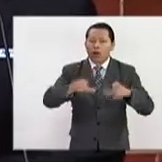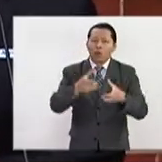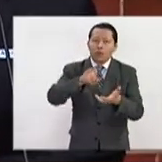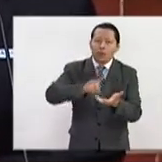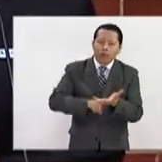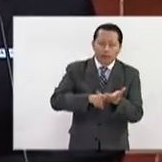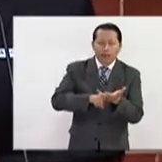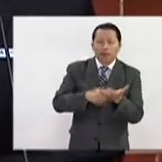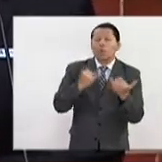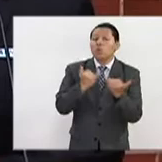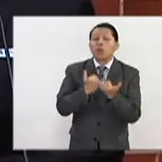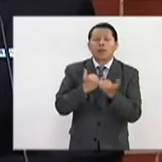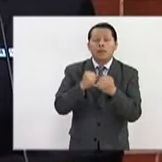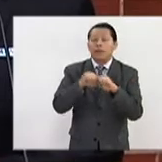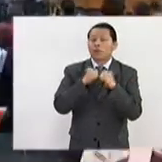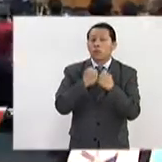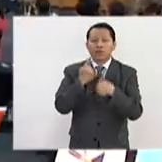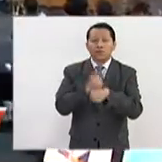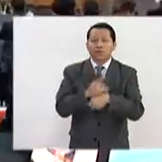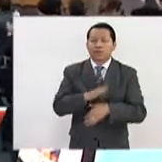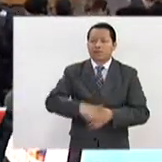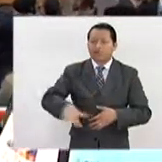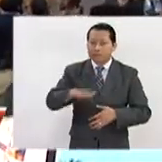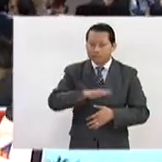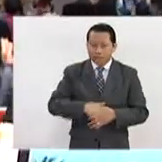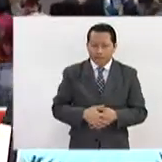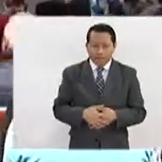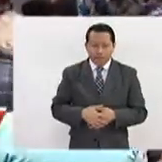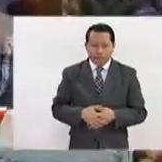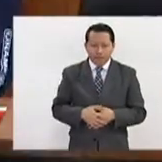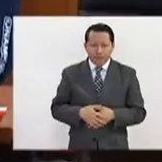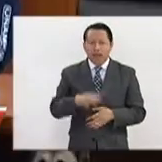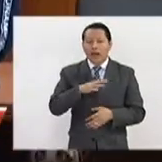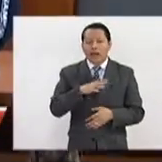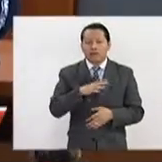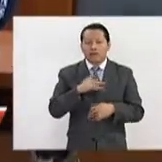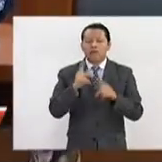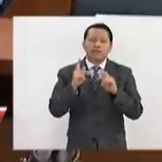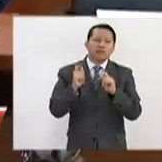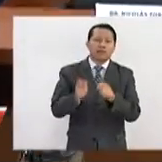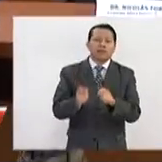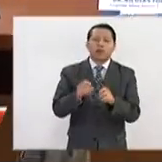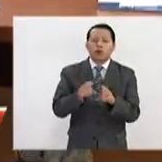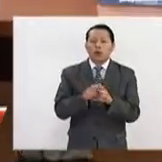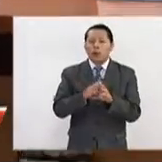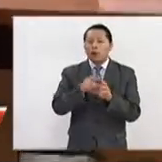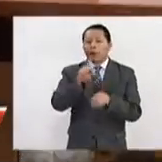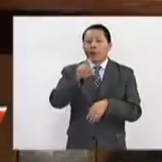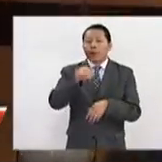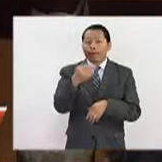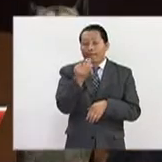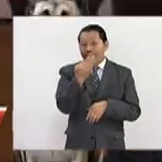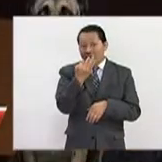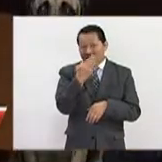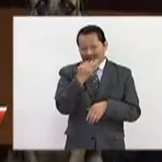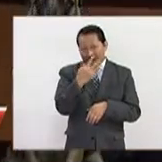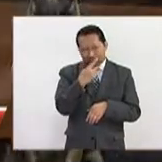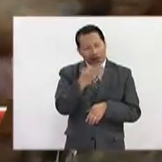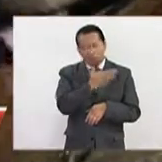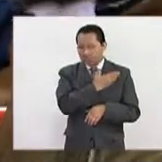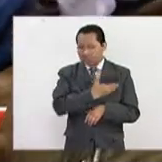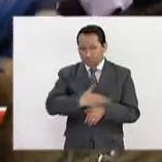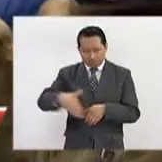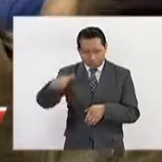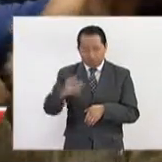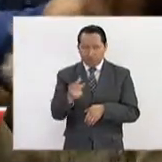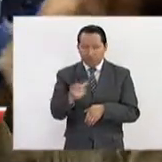en general de nuestra sociedad. En este encuentro se les obsequió un plan de medicina preventiva de por vida a los perros